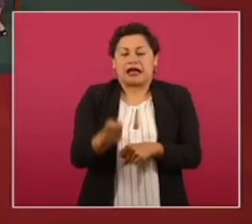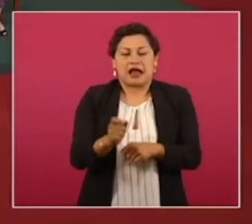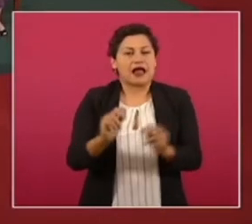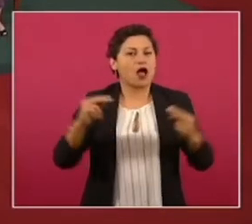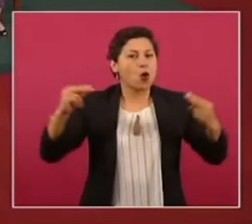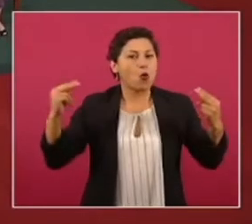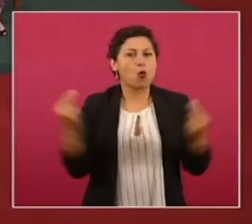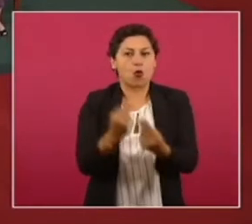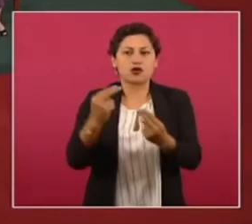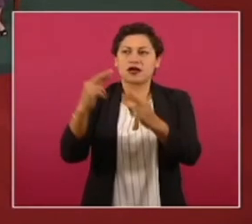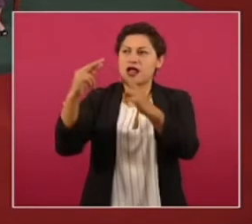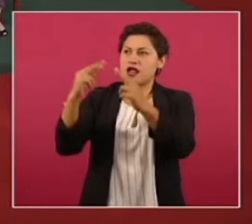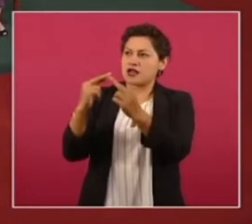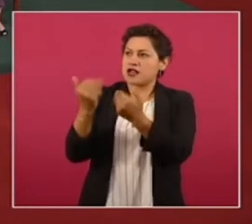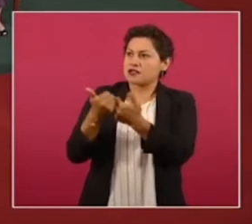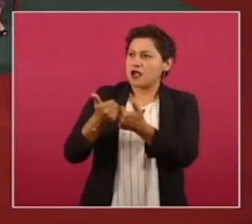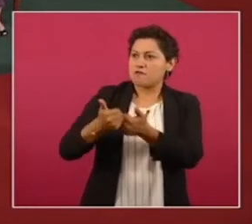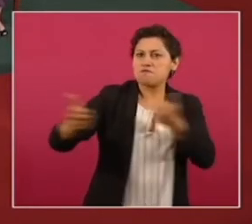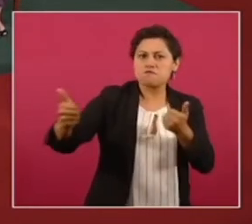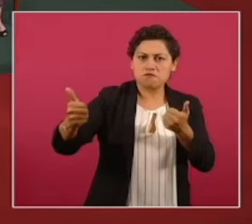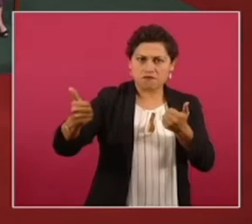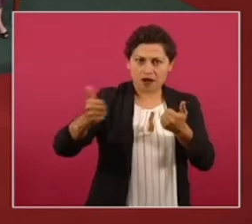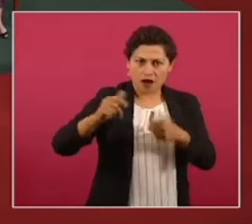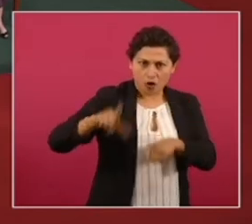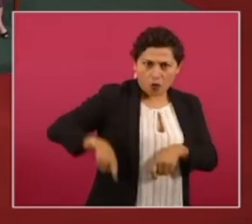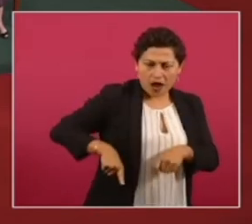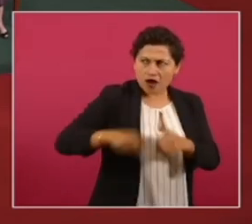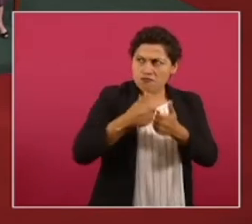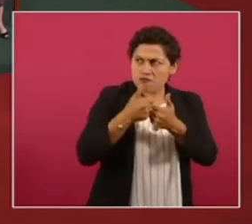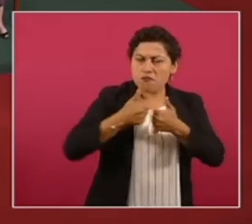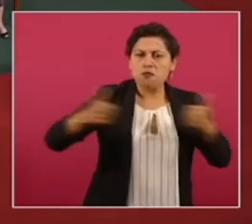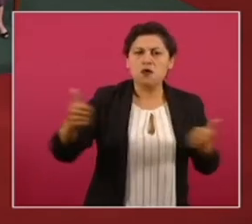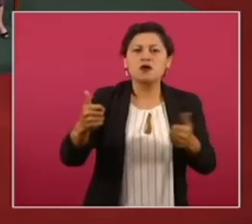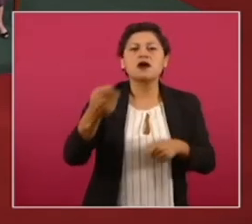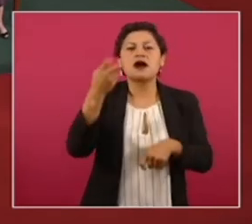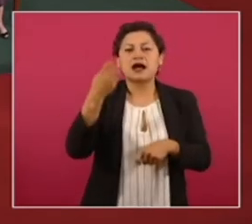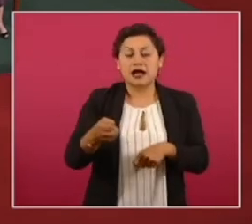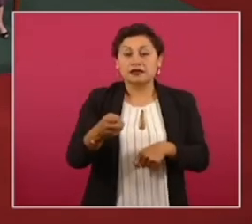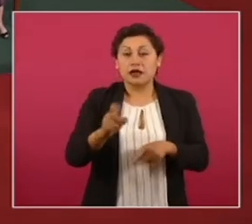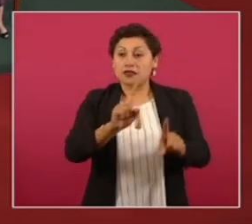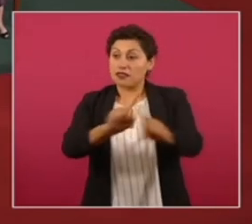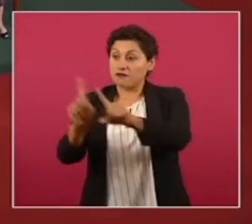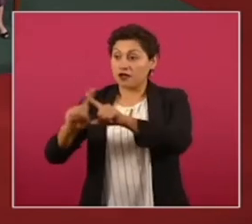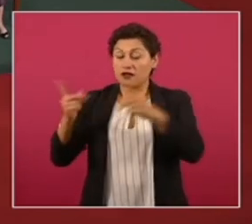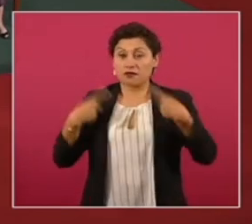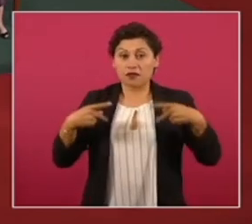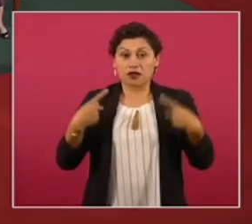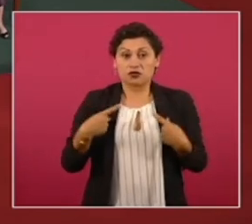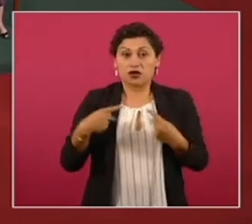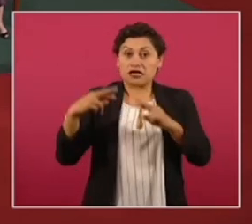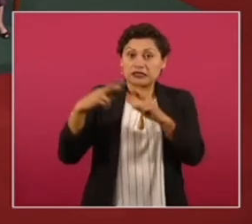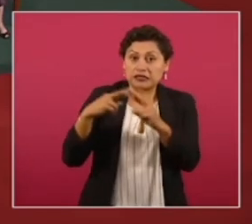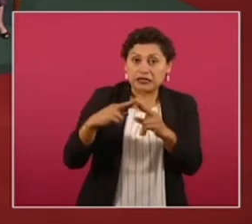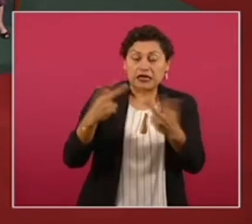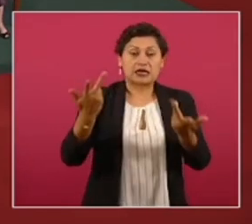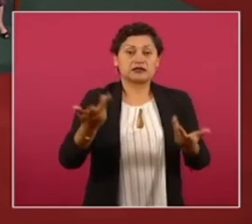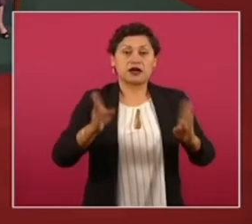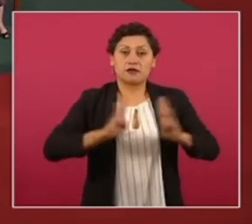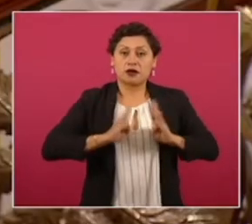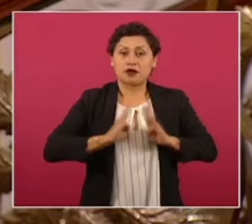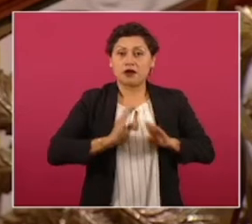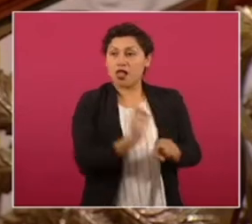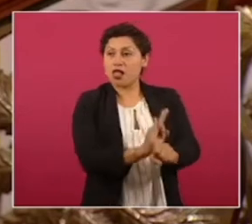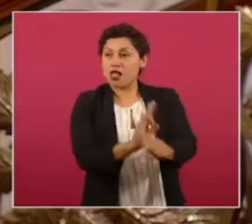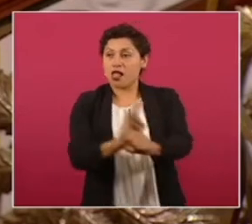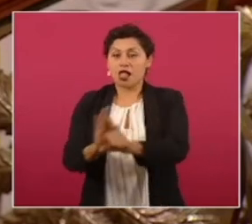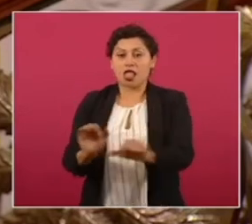Iglesia y al Estado, acabar con los fueros y privilegios de la Iglesia y el Ejército, garantizar la